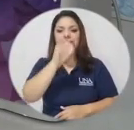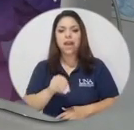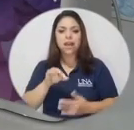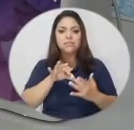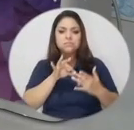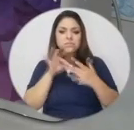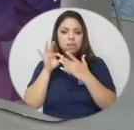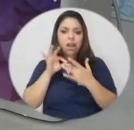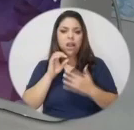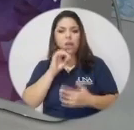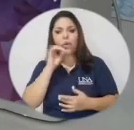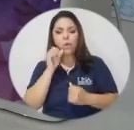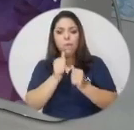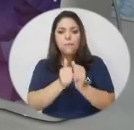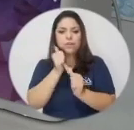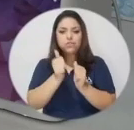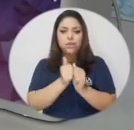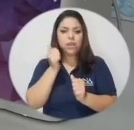mayoría